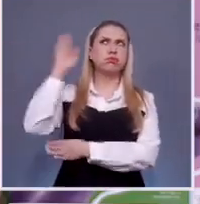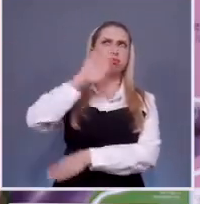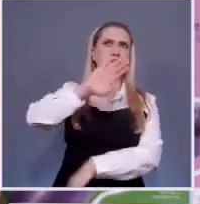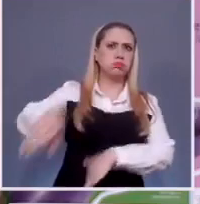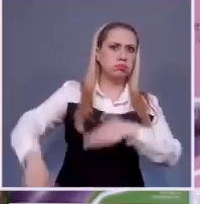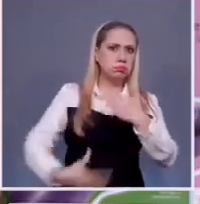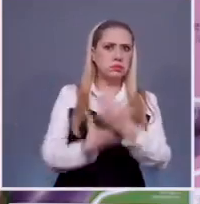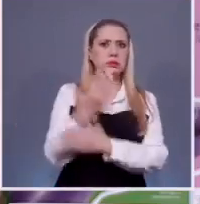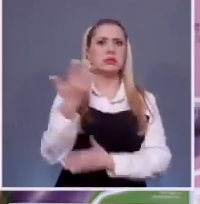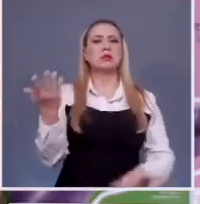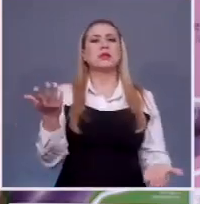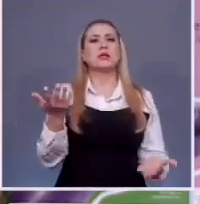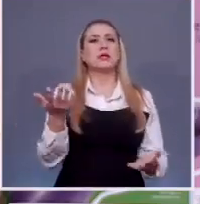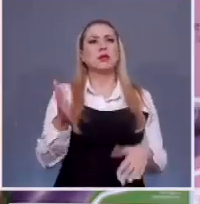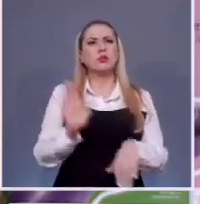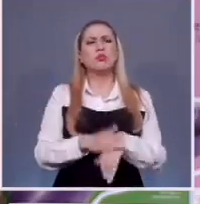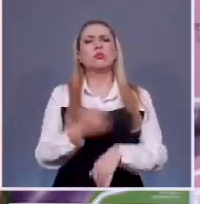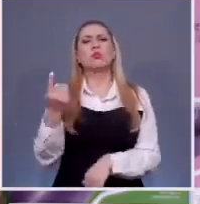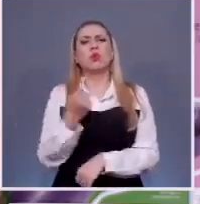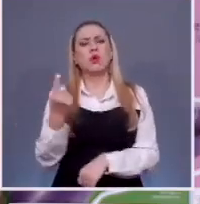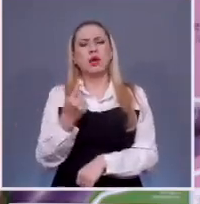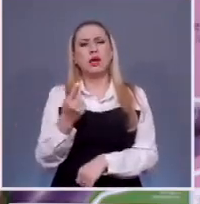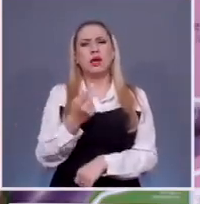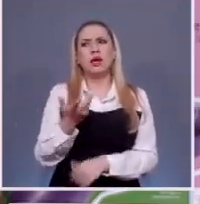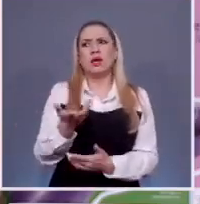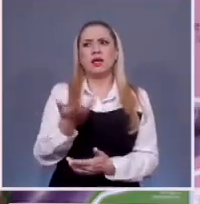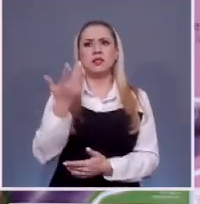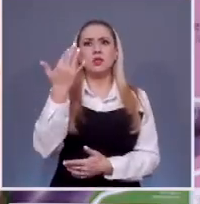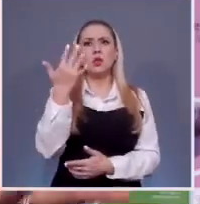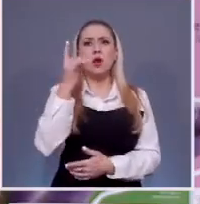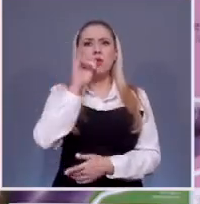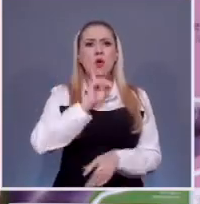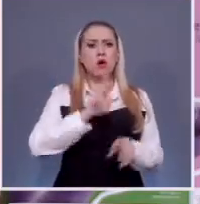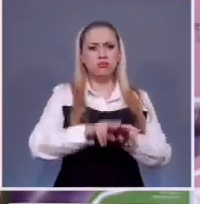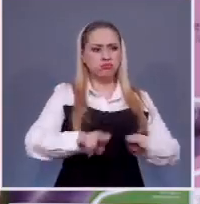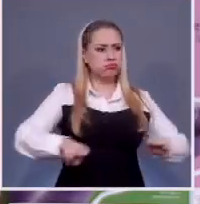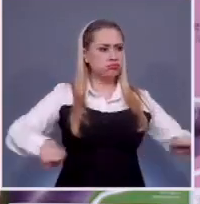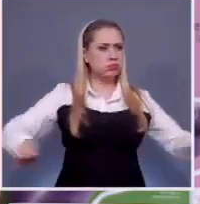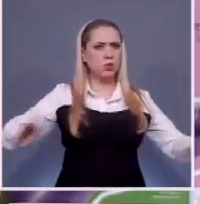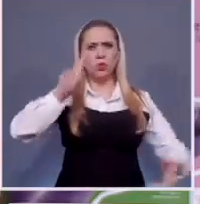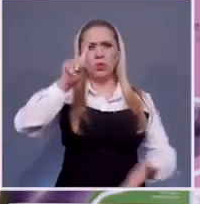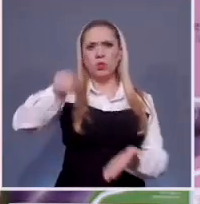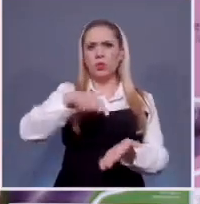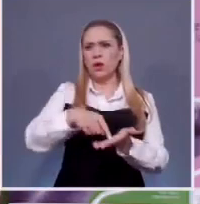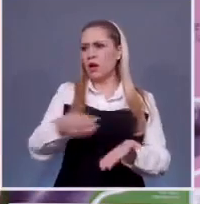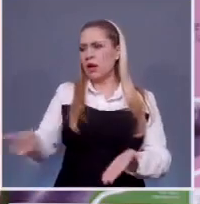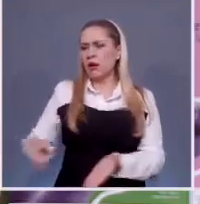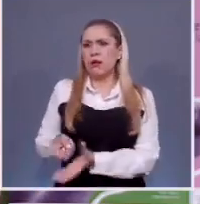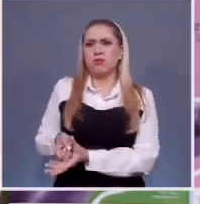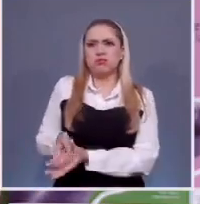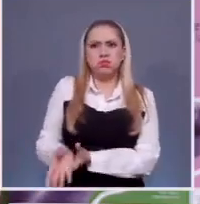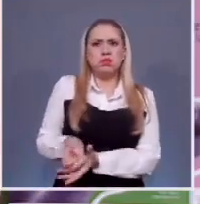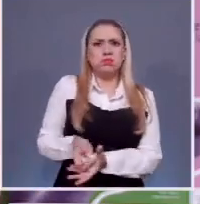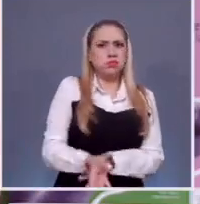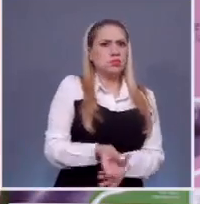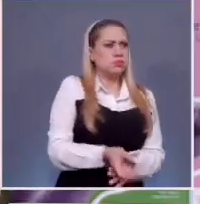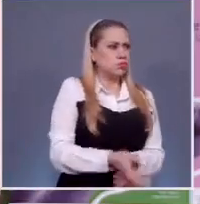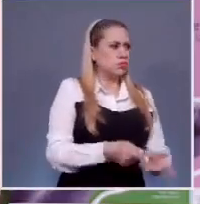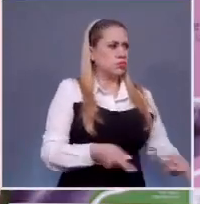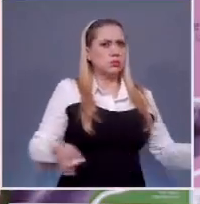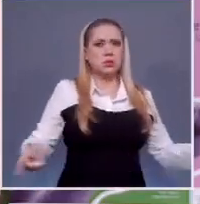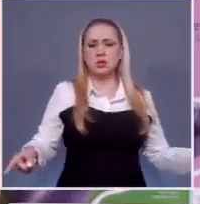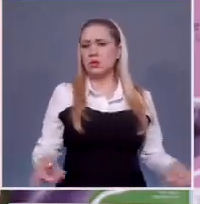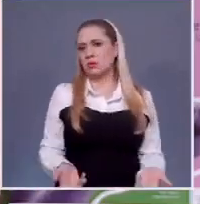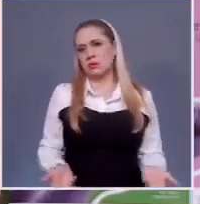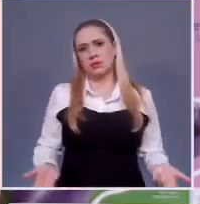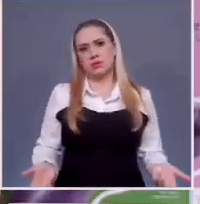tienen a, no sé, 50 mujeres en un piso con trabajo de parto. con únicamente dos médicas